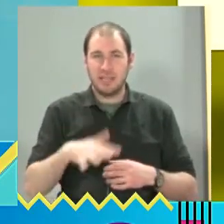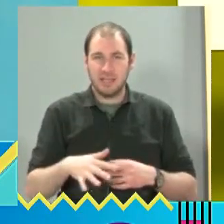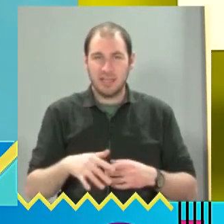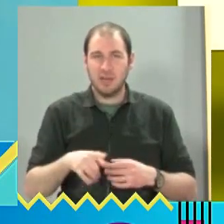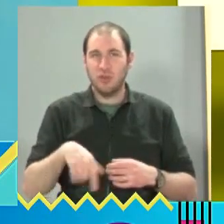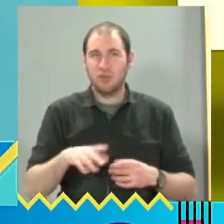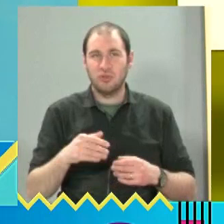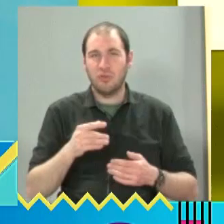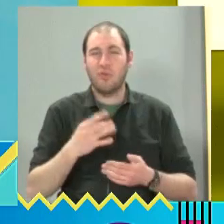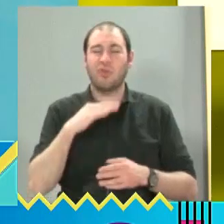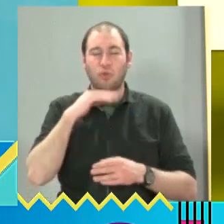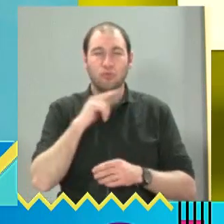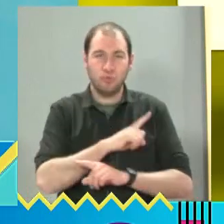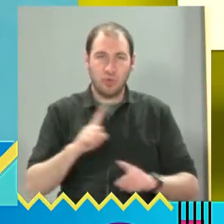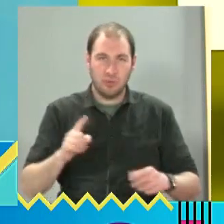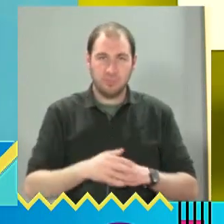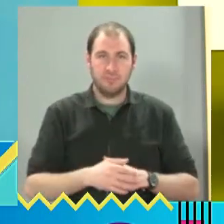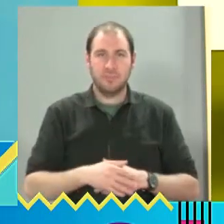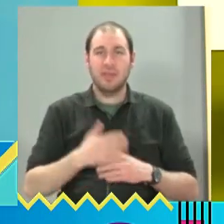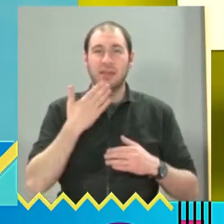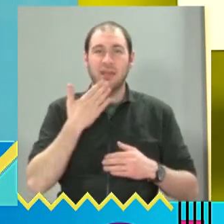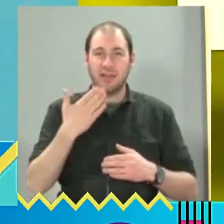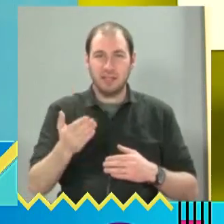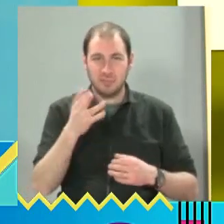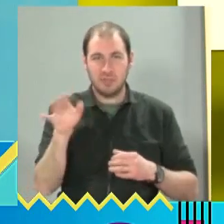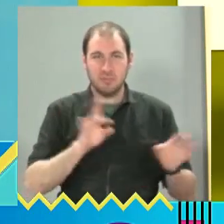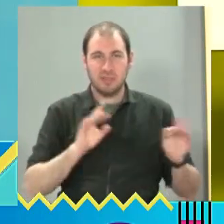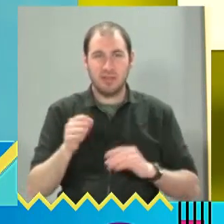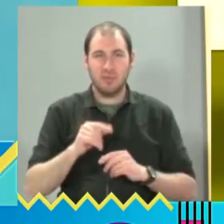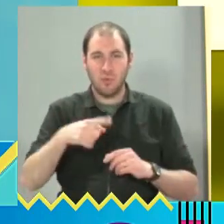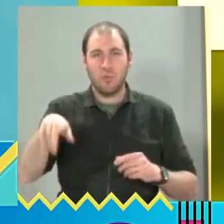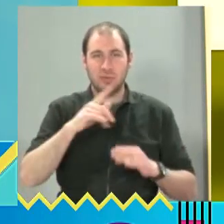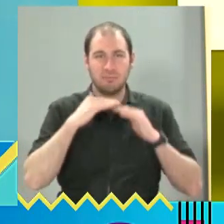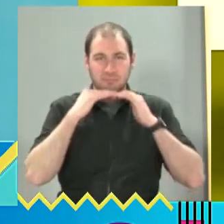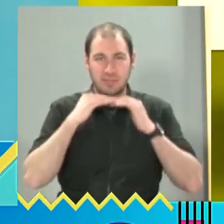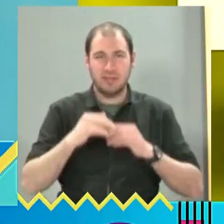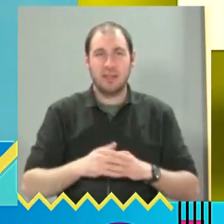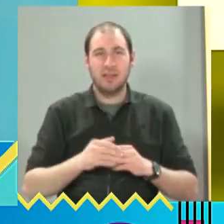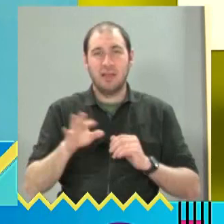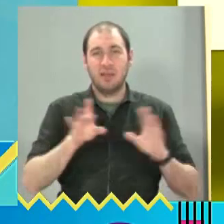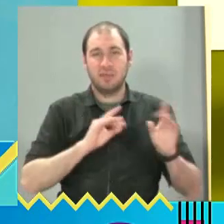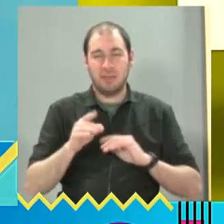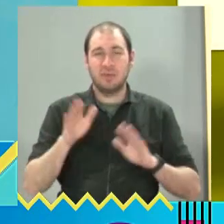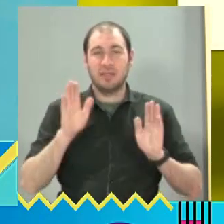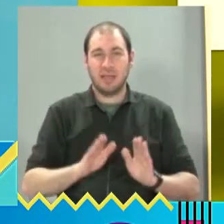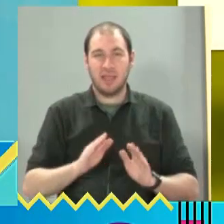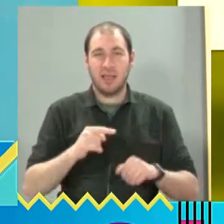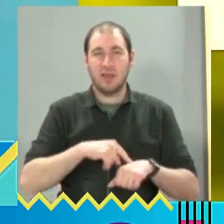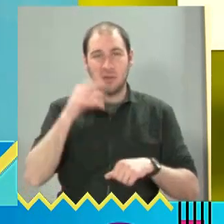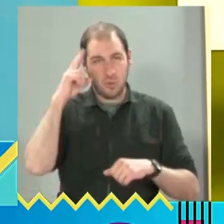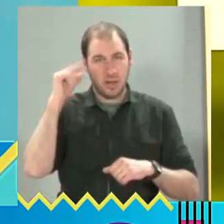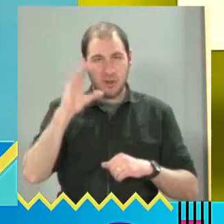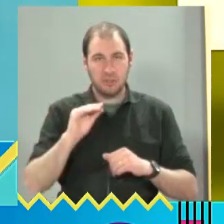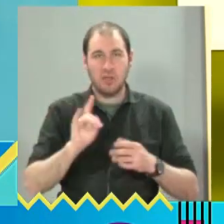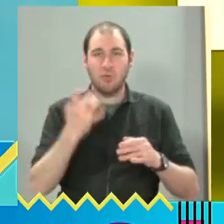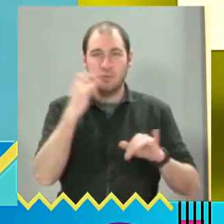tenemos que ser ingenuos en esa toma de decisiones también. Muchas gracias a nuestros invitados, a ustedes por estar ahí y los invitamos a que se queden a partir de las 21 horas